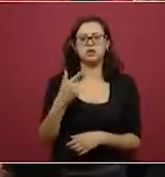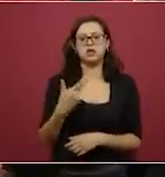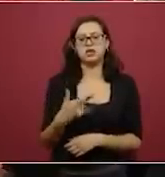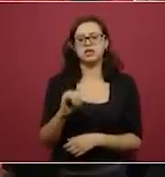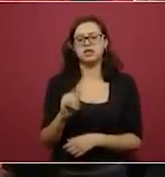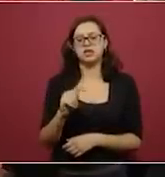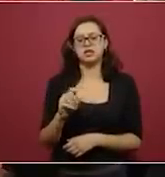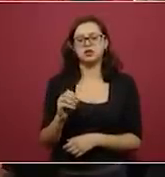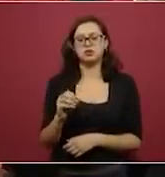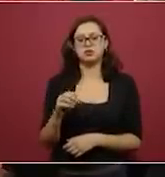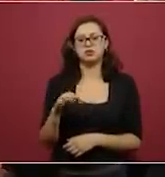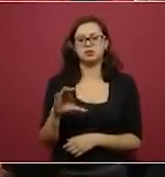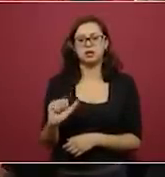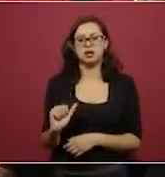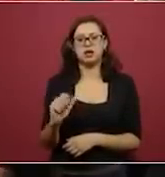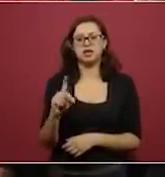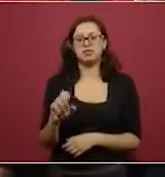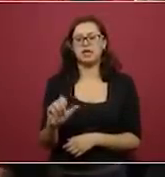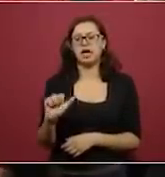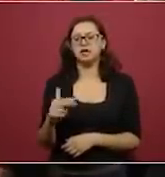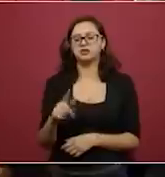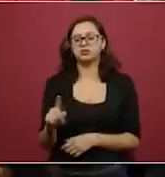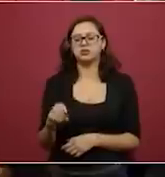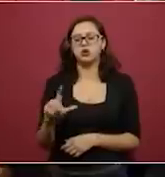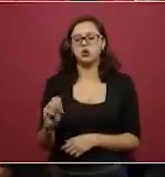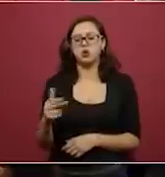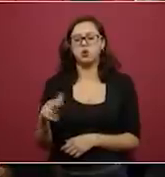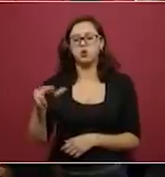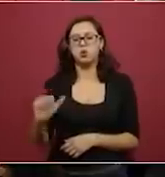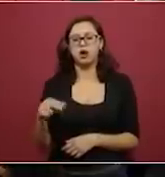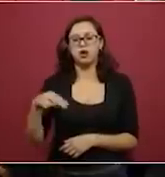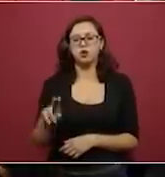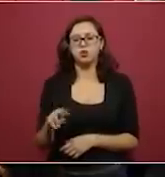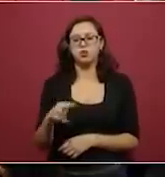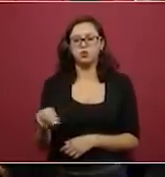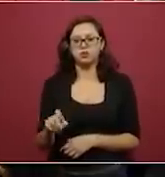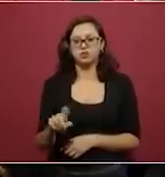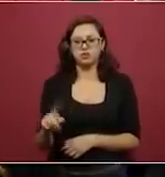de asoló ua núñez márquez en